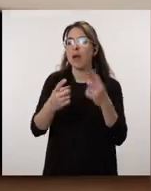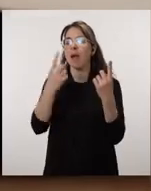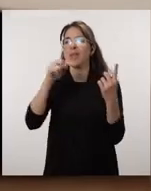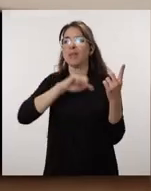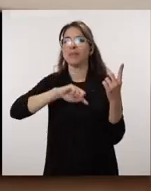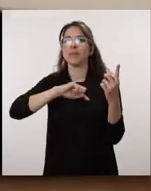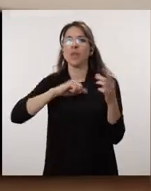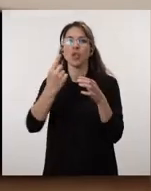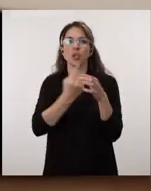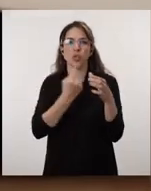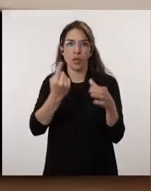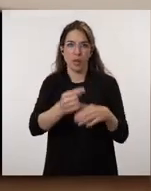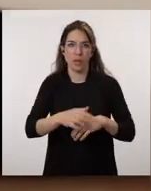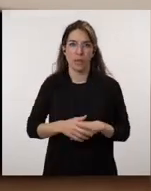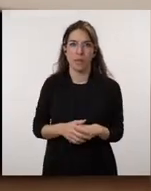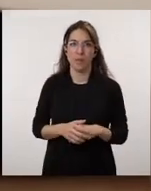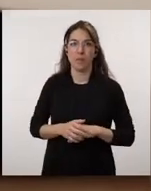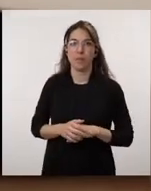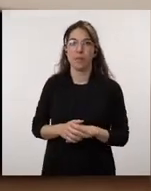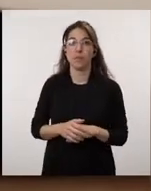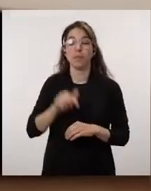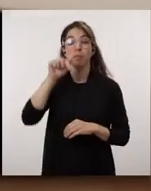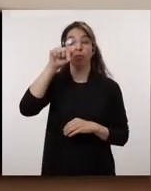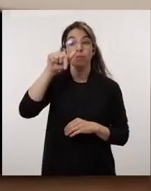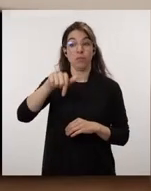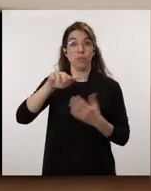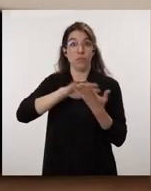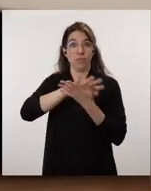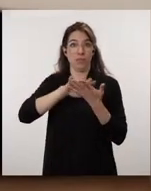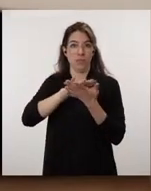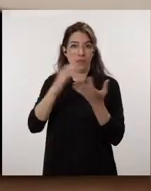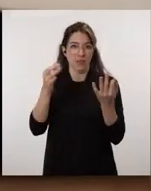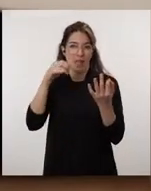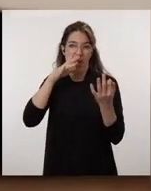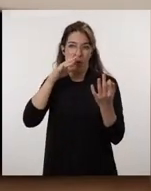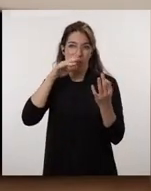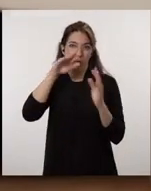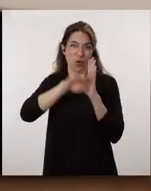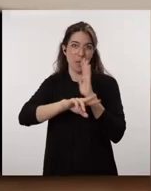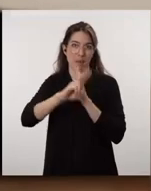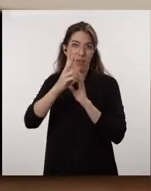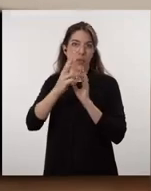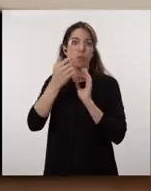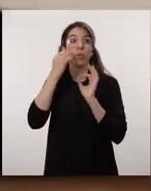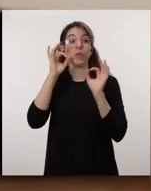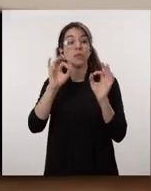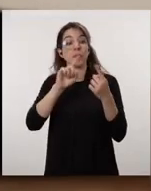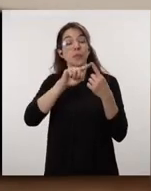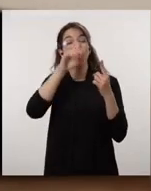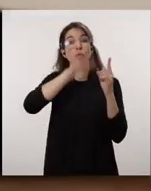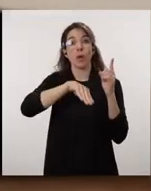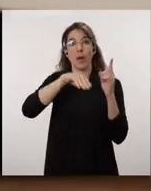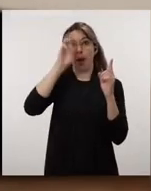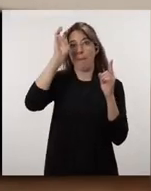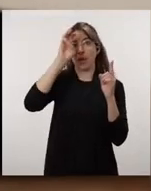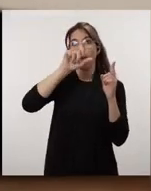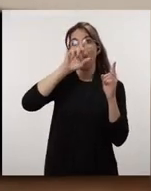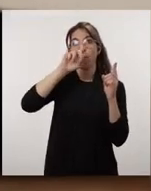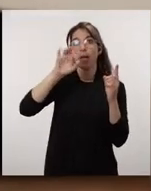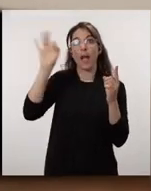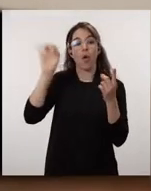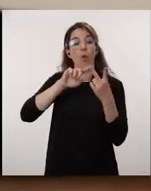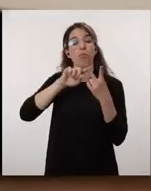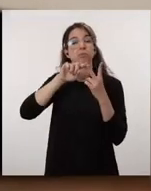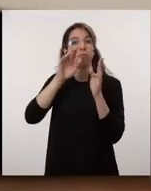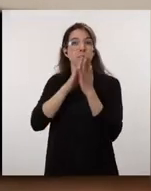se dedican a la carrera académica oa la investigación hoy de lo que vamos hablando en este segundo programa es el programa de mentoría áurich leao